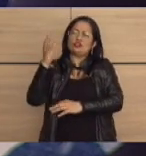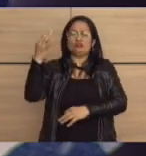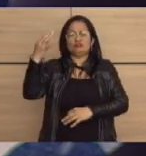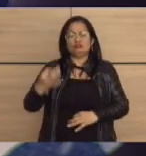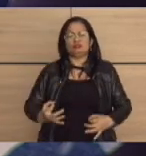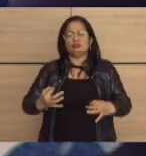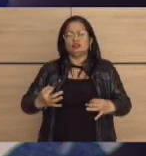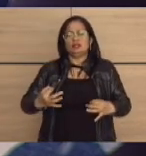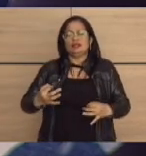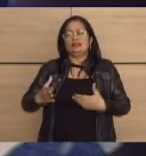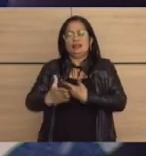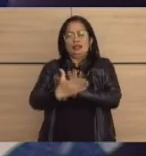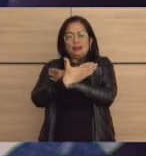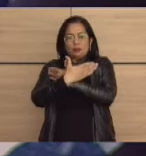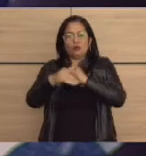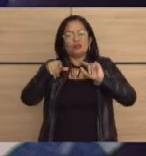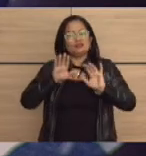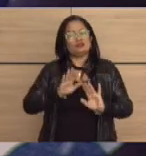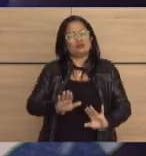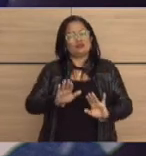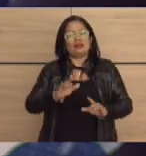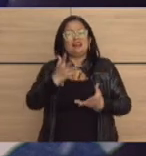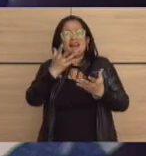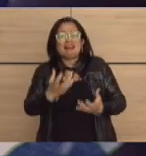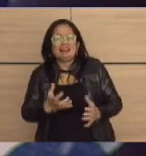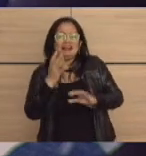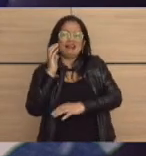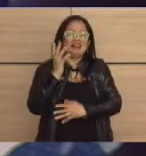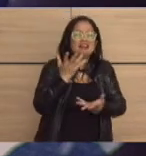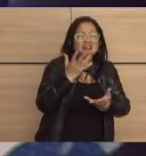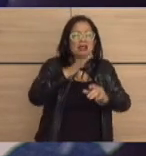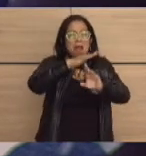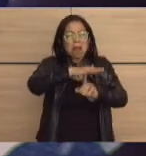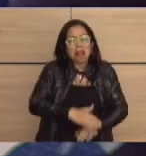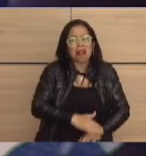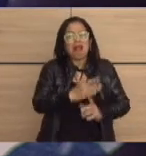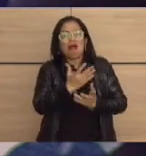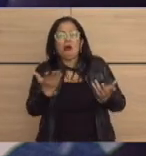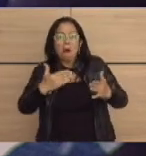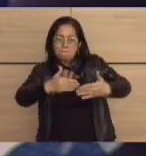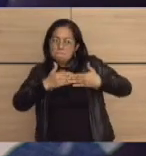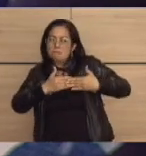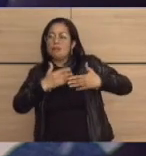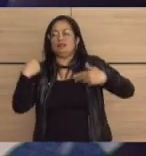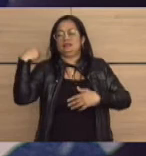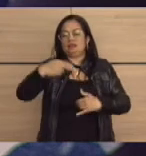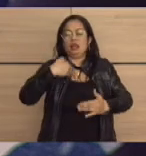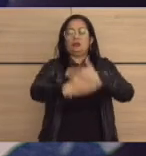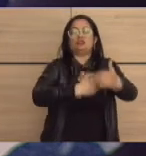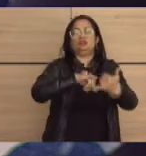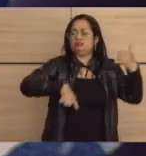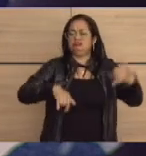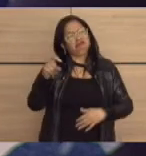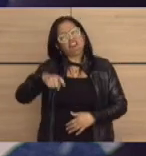de la República exigía silenciar los errores del proceso de independencia. Yo no creo que sea necesario. Creo